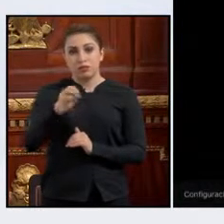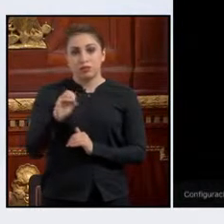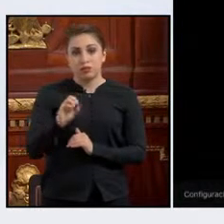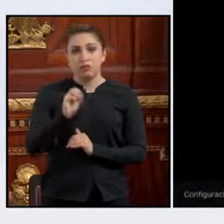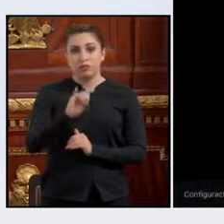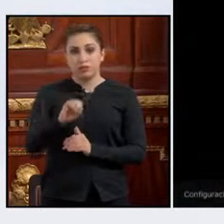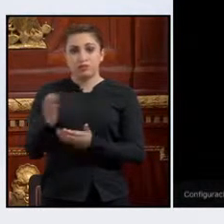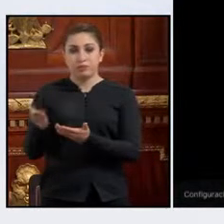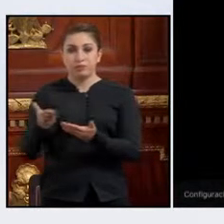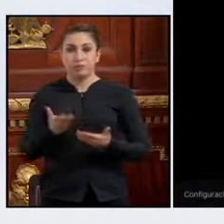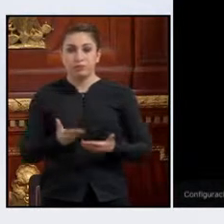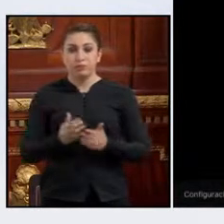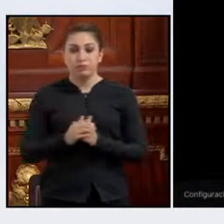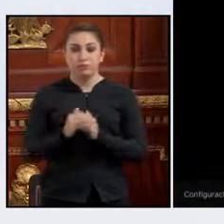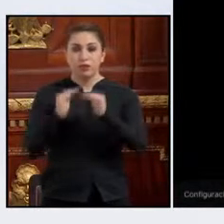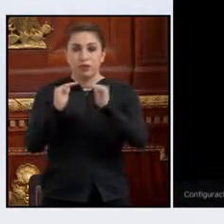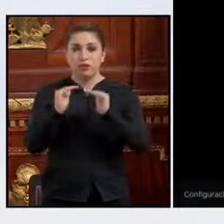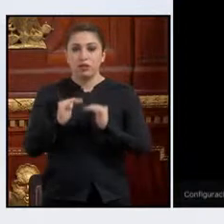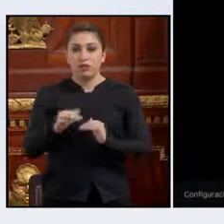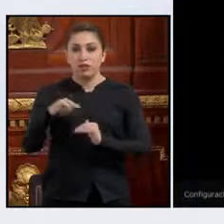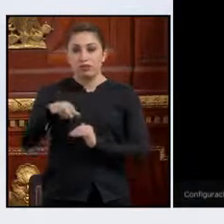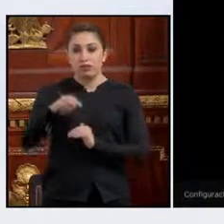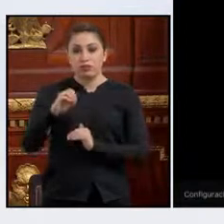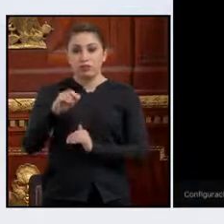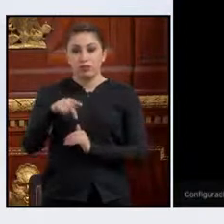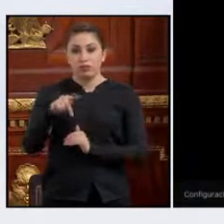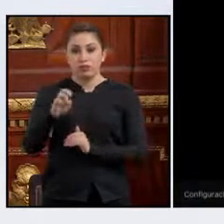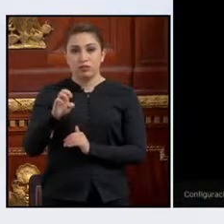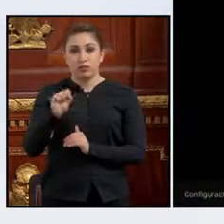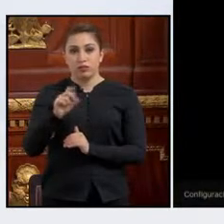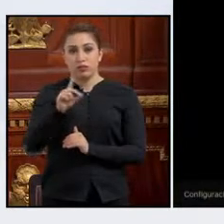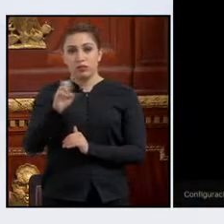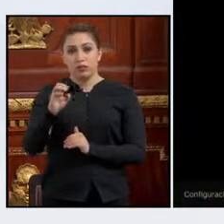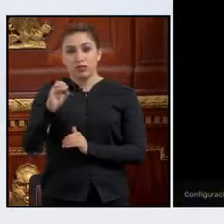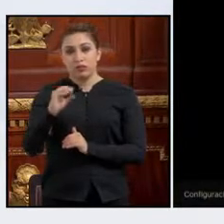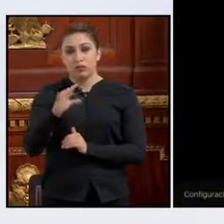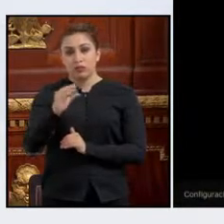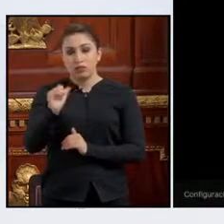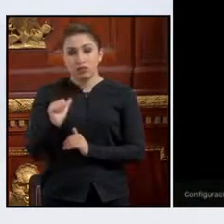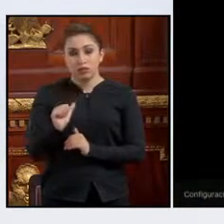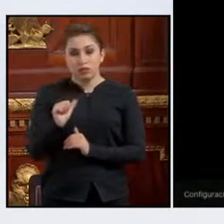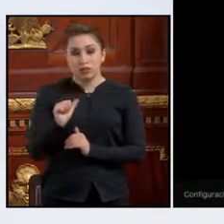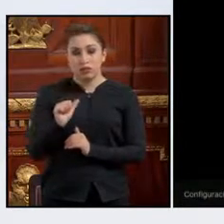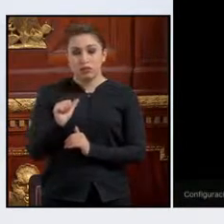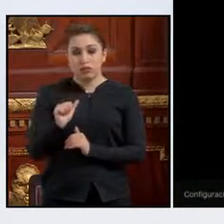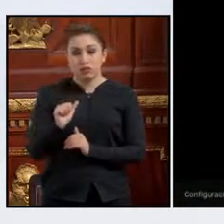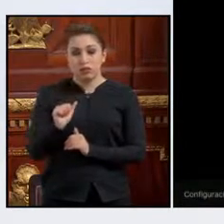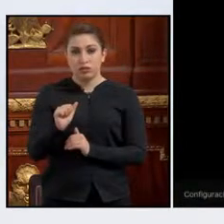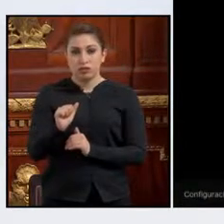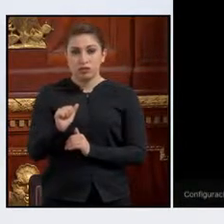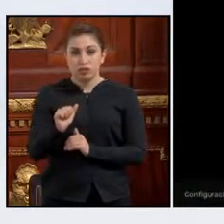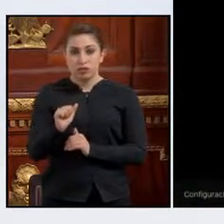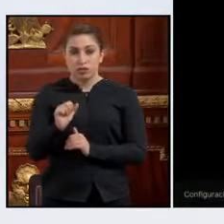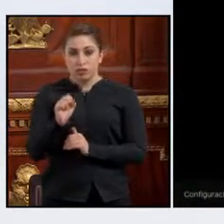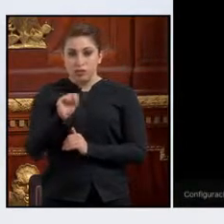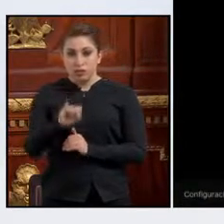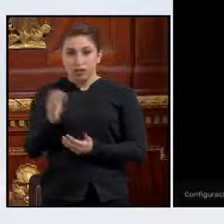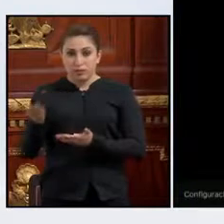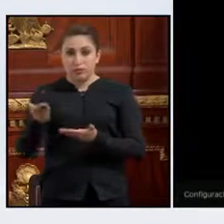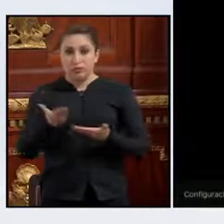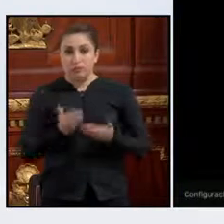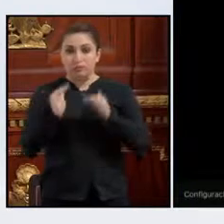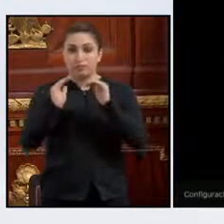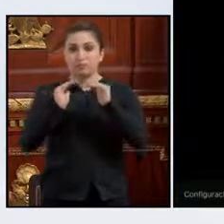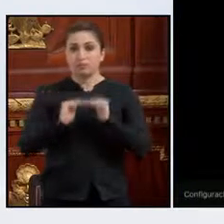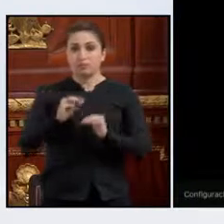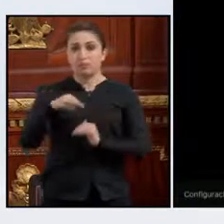presente. Montes de Oca del Olmo Pablo. Más grandes están agotados, dice. Montes de Oca del Olmo Pablo, presente.